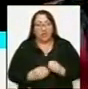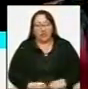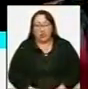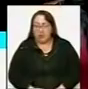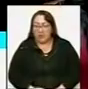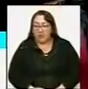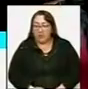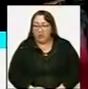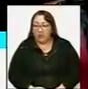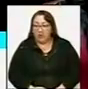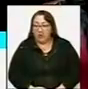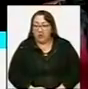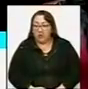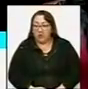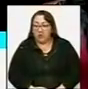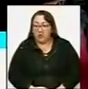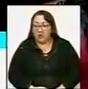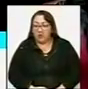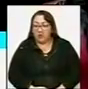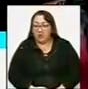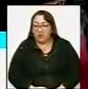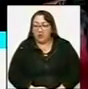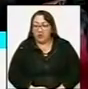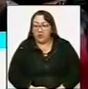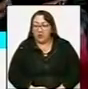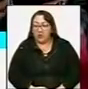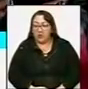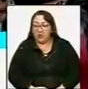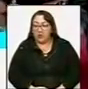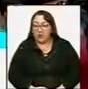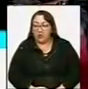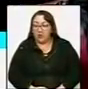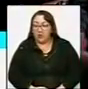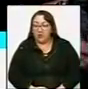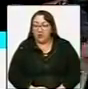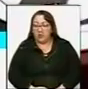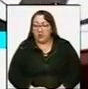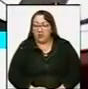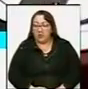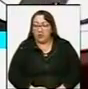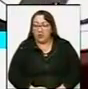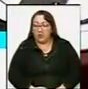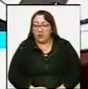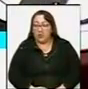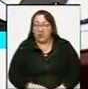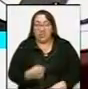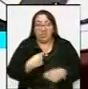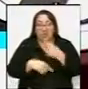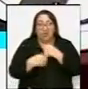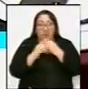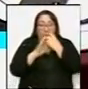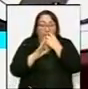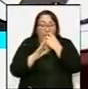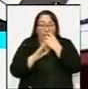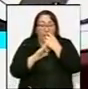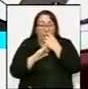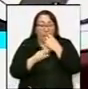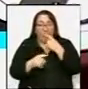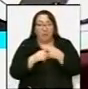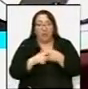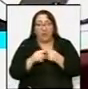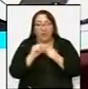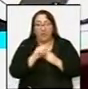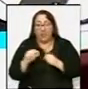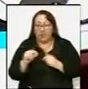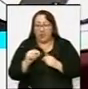que lo tengan en cuenta en el debate. Congresista... No, perdón, Presidenta, el B, es reemplazar el B actual por el